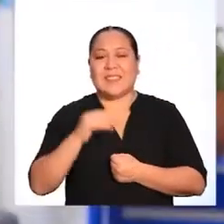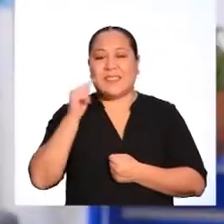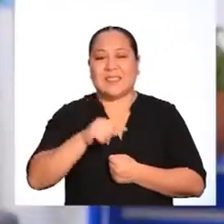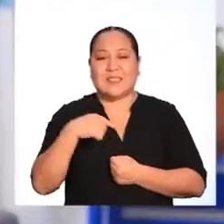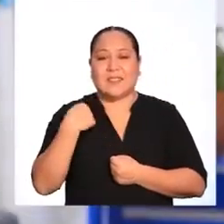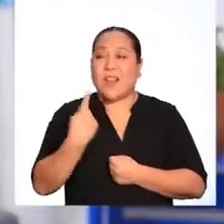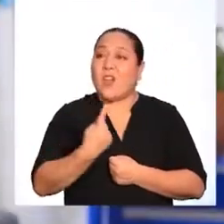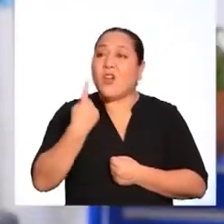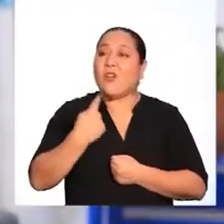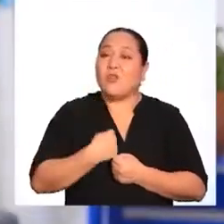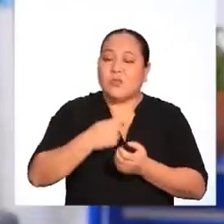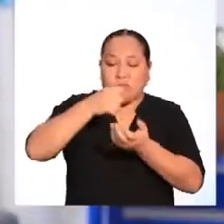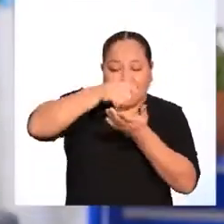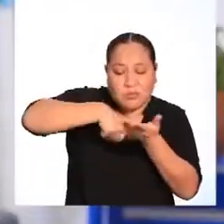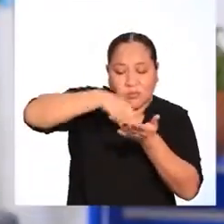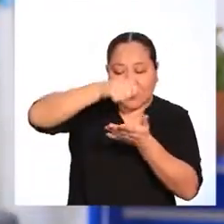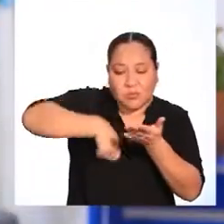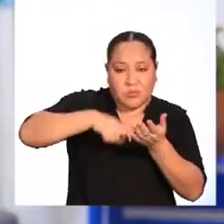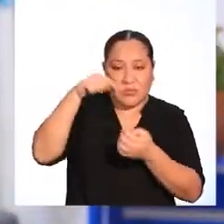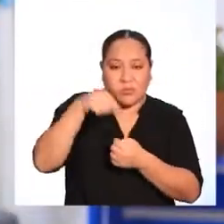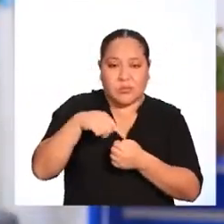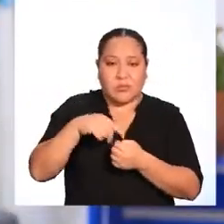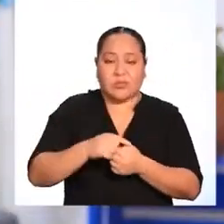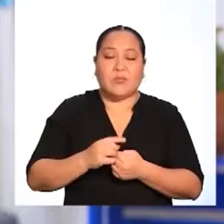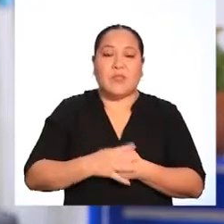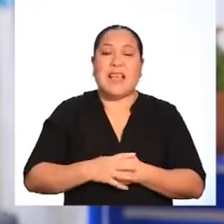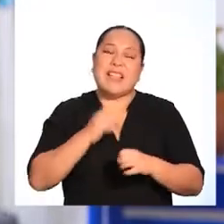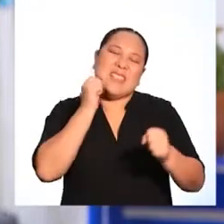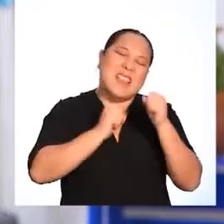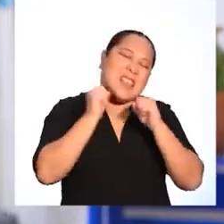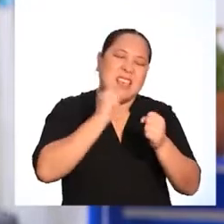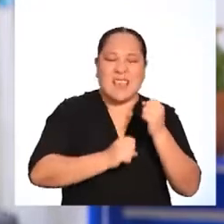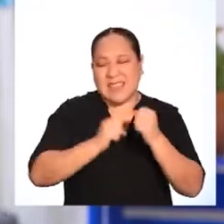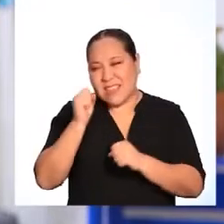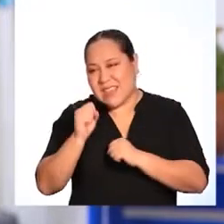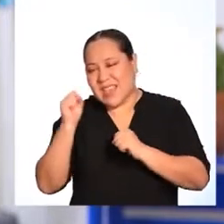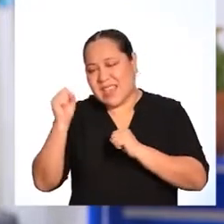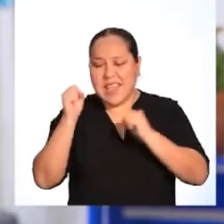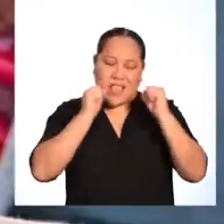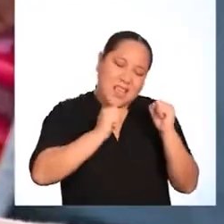y ahora voy a poder apuntar si hay más botellas en mi libretita